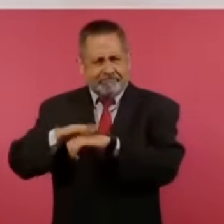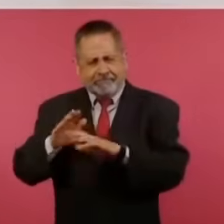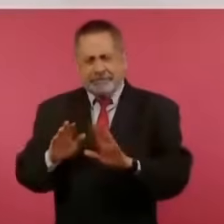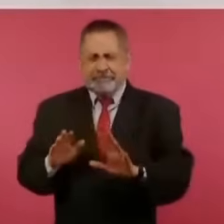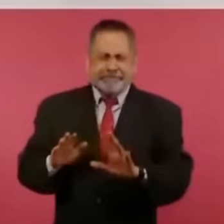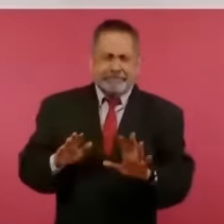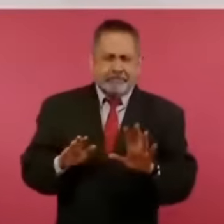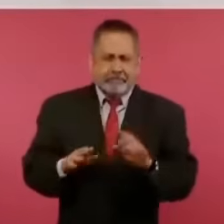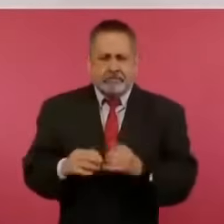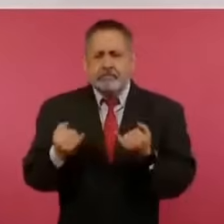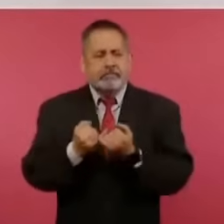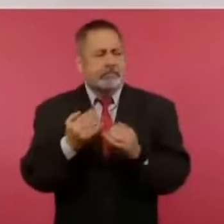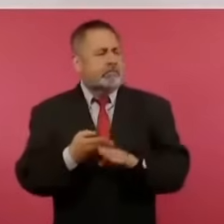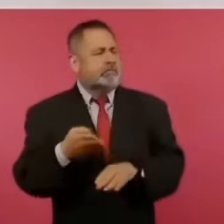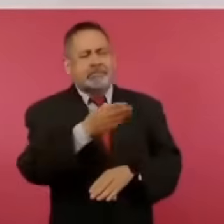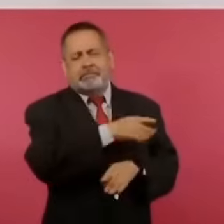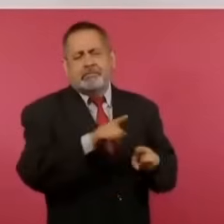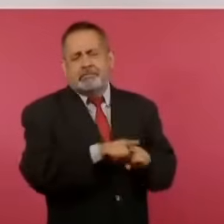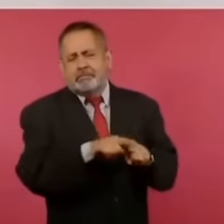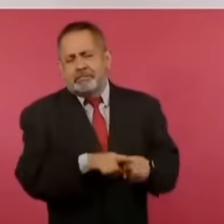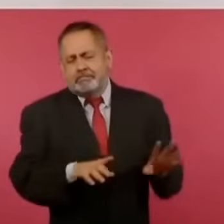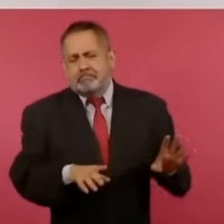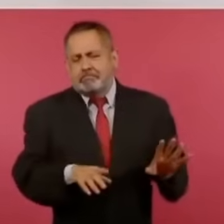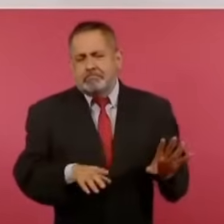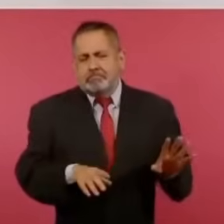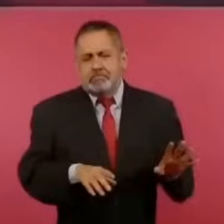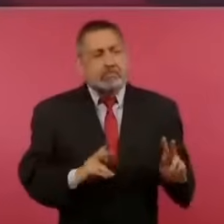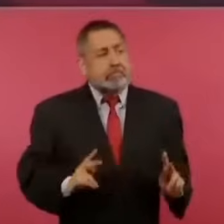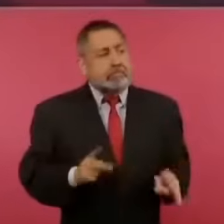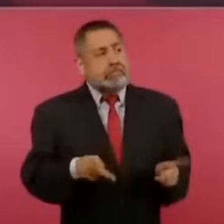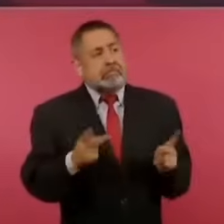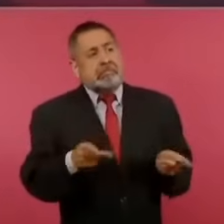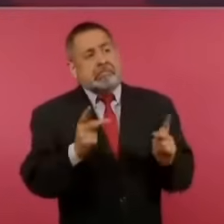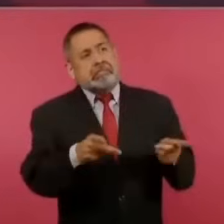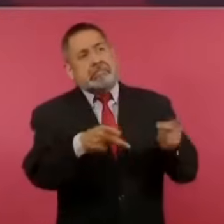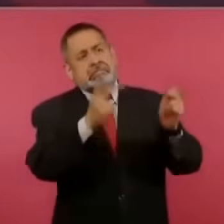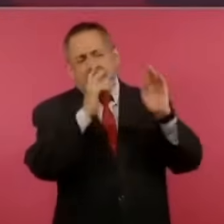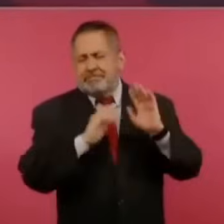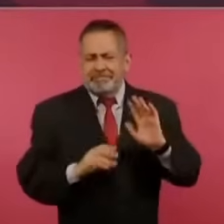lo que hicieron antes para vender petróleo crudo.